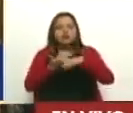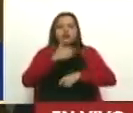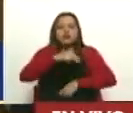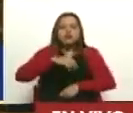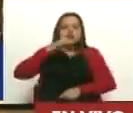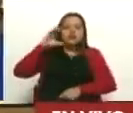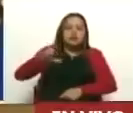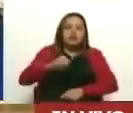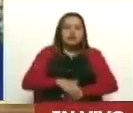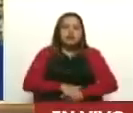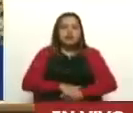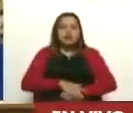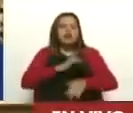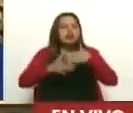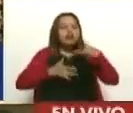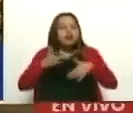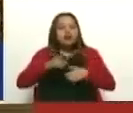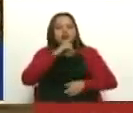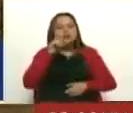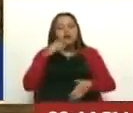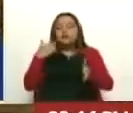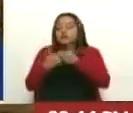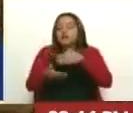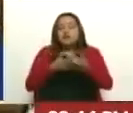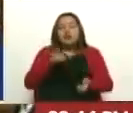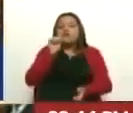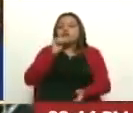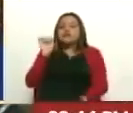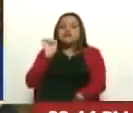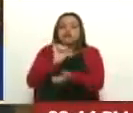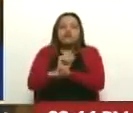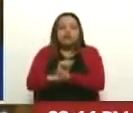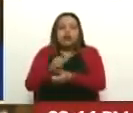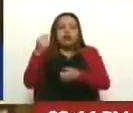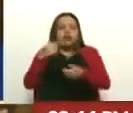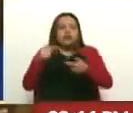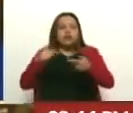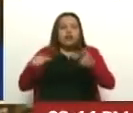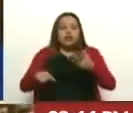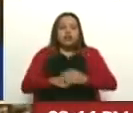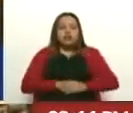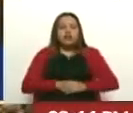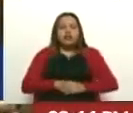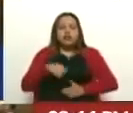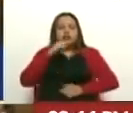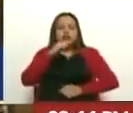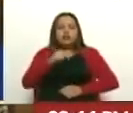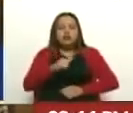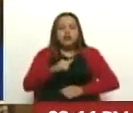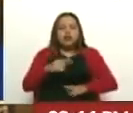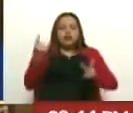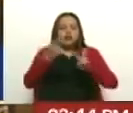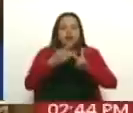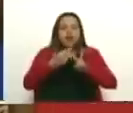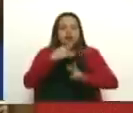una operación denominada Caiga Quien Caiga. A lo largo de las distintas emisiones de la noticia de Venezolana de